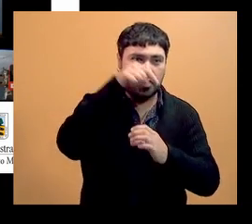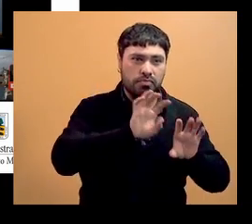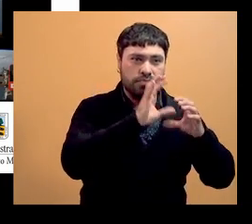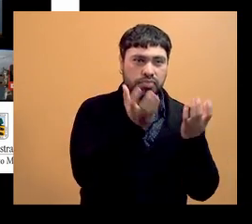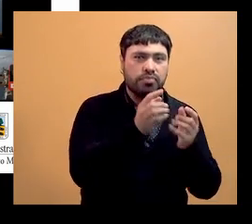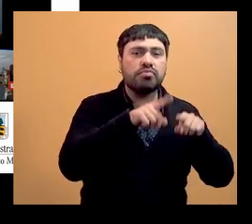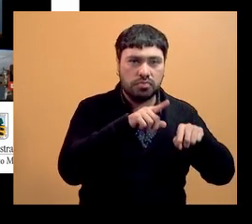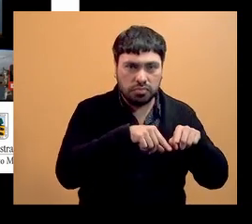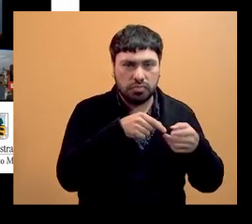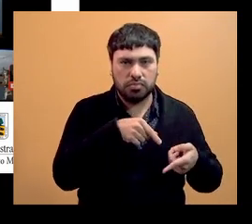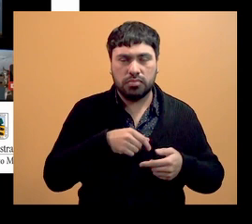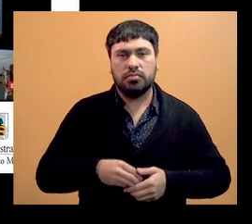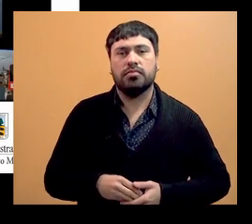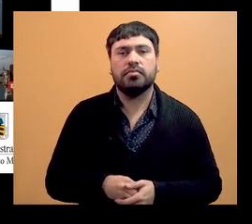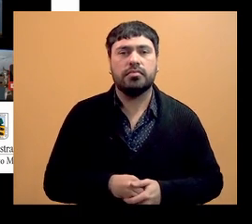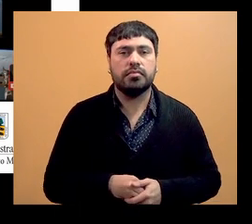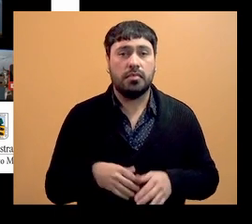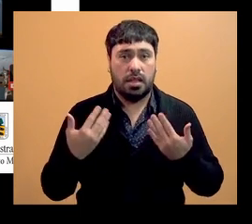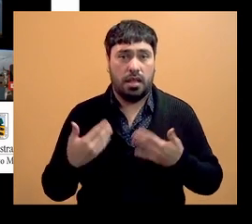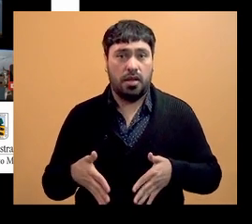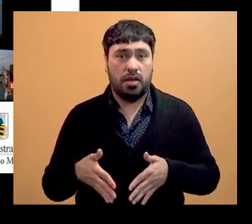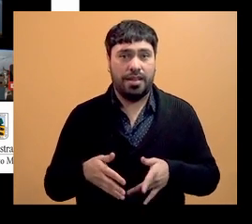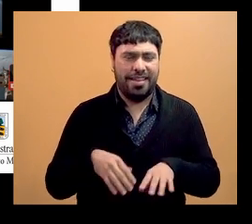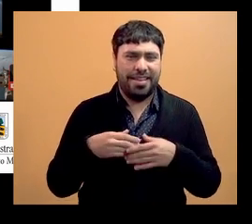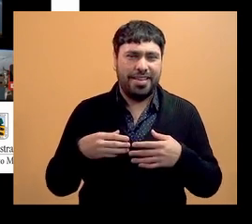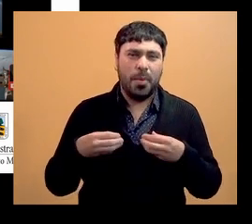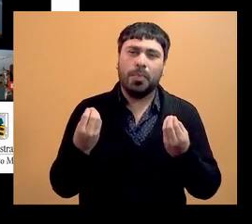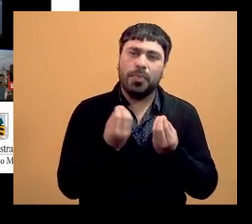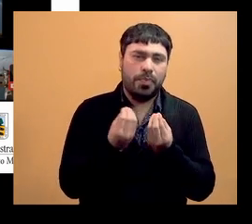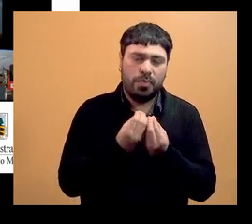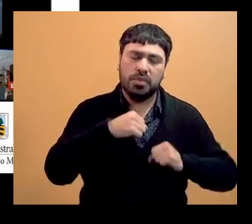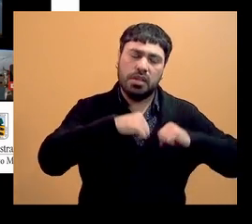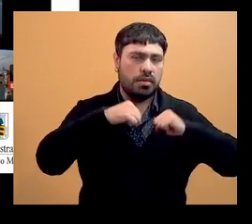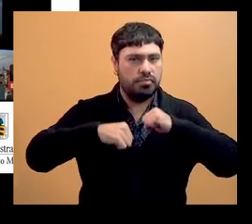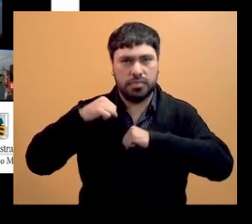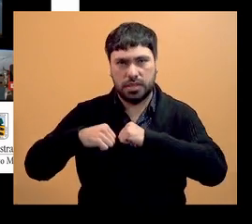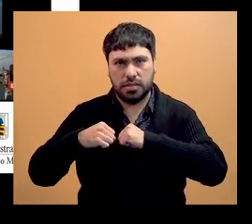tenemos, gracias al trabajo de distintas agencias